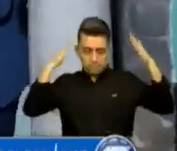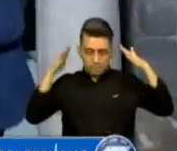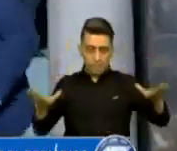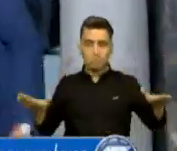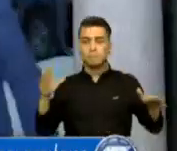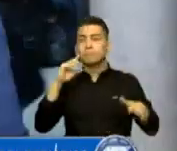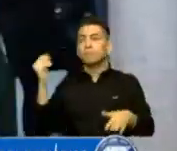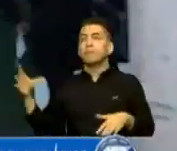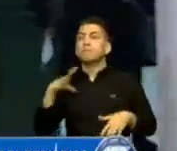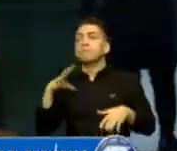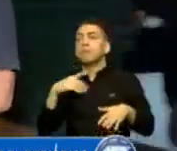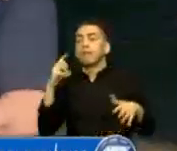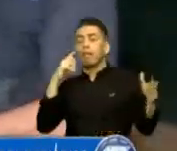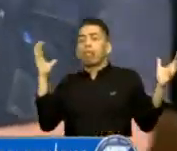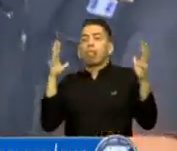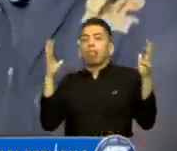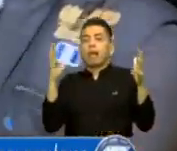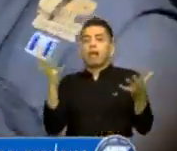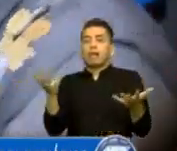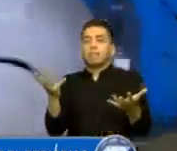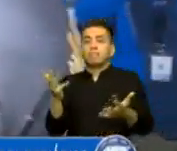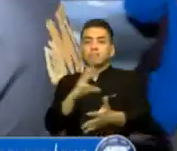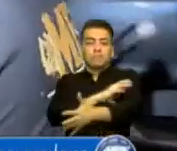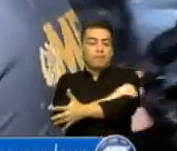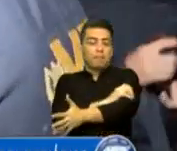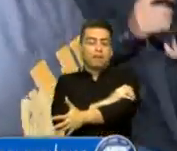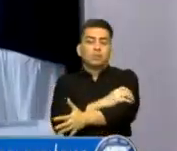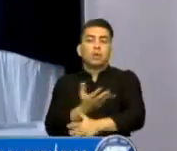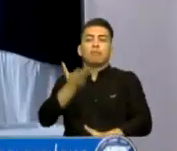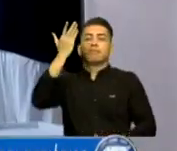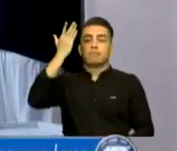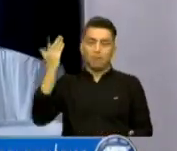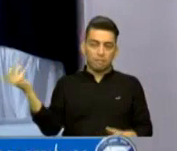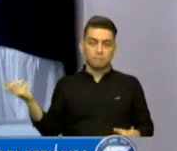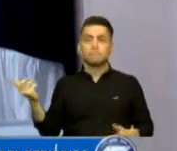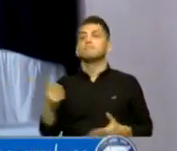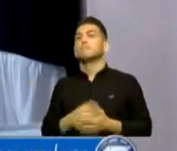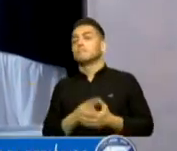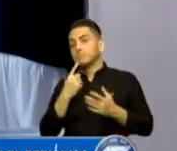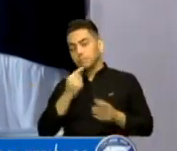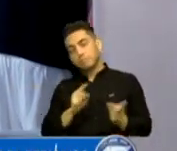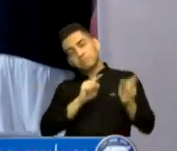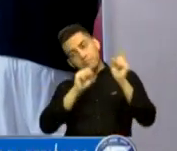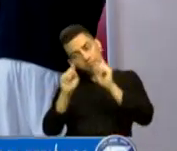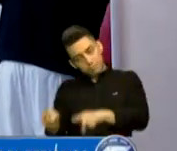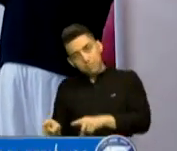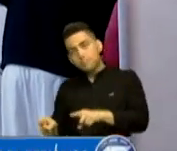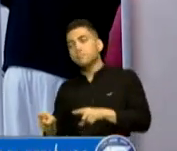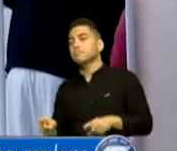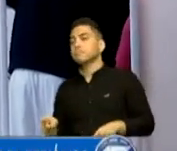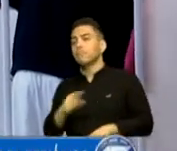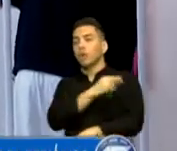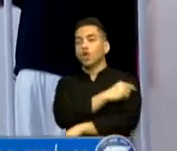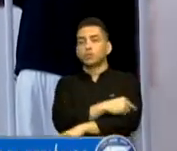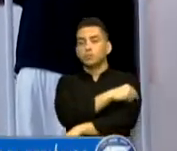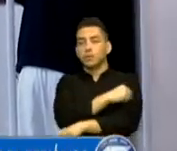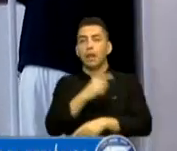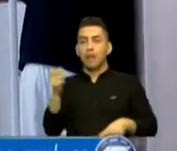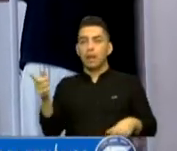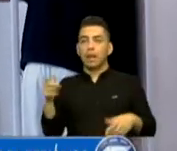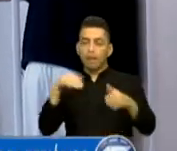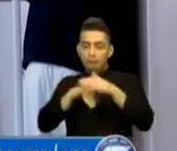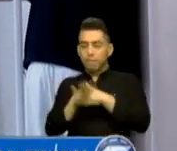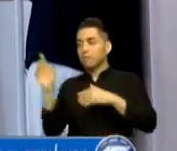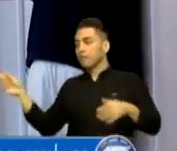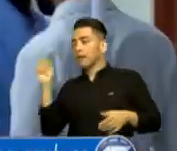hipertensiva por lo que se ha solicitado al inacif que pueda presentarse al centro asistencial para conocer su estado de salud y saber si